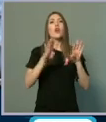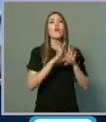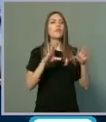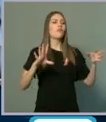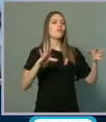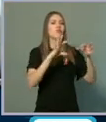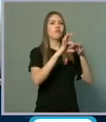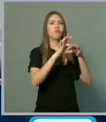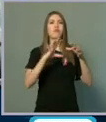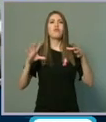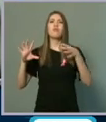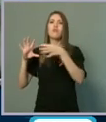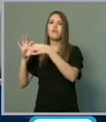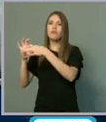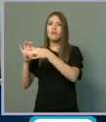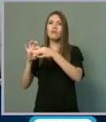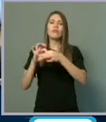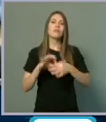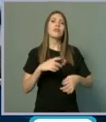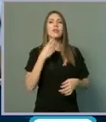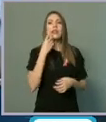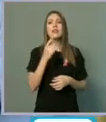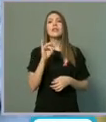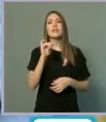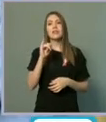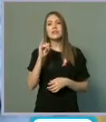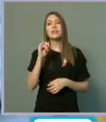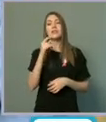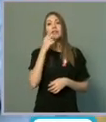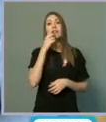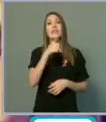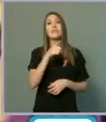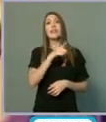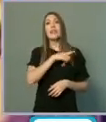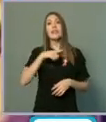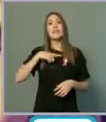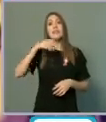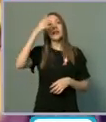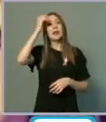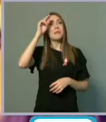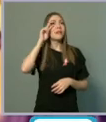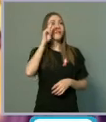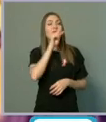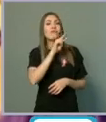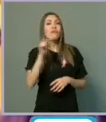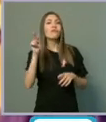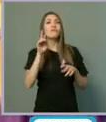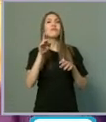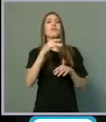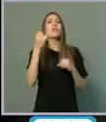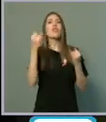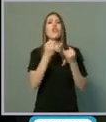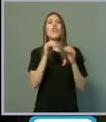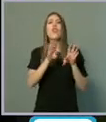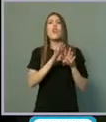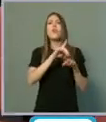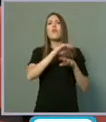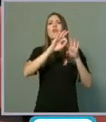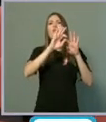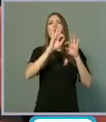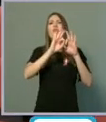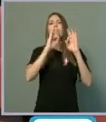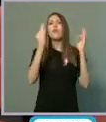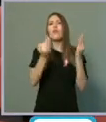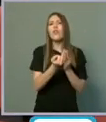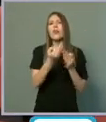que aprender a hablar Almodóvar. Sí, exacto. Uy, qué belleza. caray. ¿Verdad? Pues mira, ya tenemos tarea para este fin de semana, al menos para revisar un poco